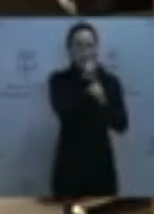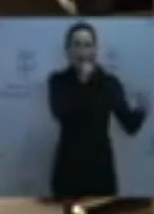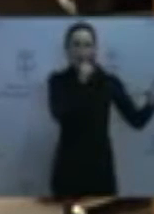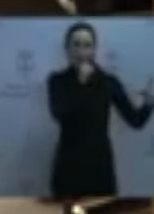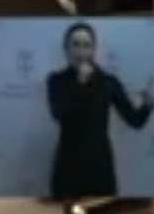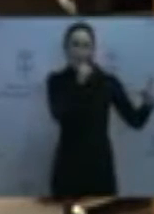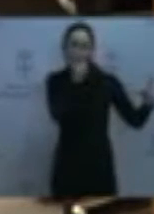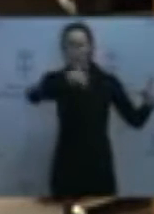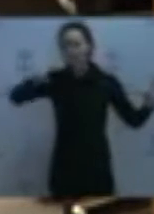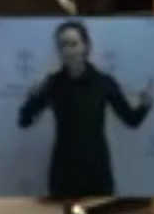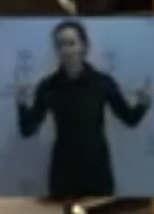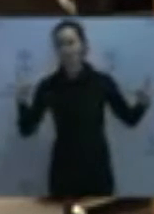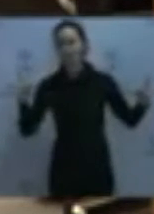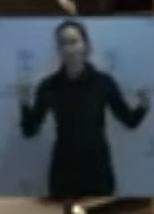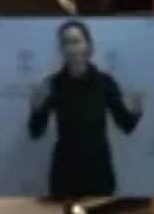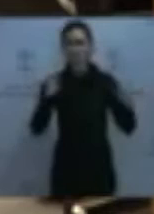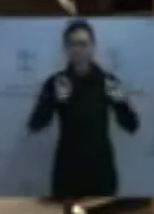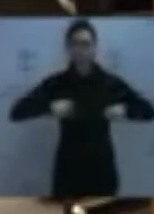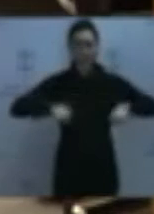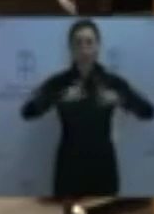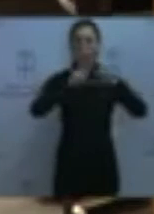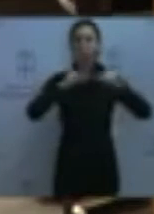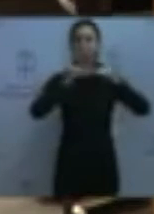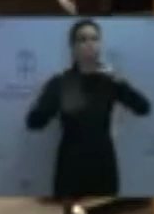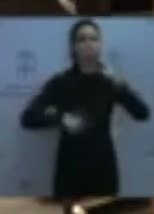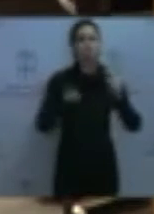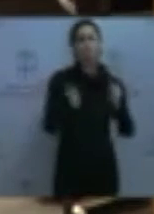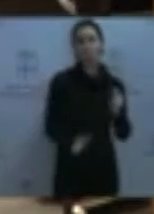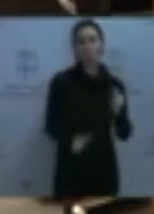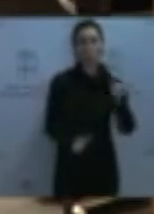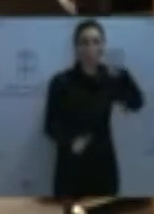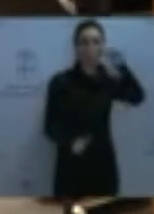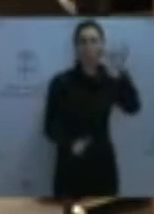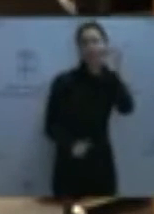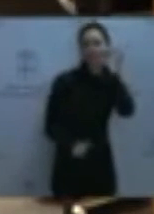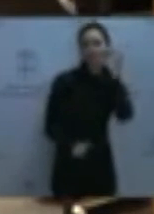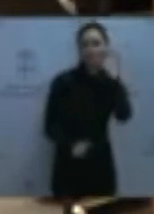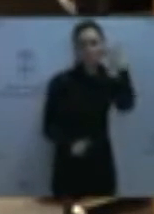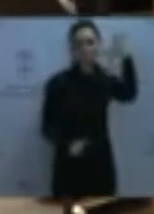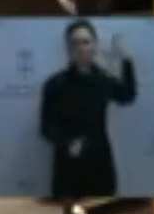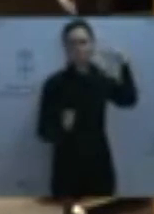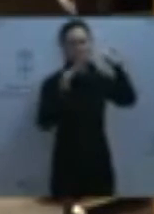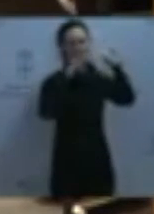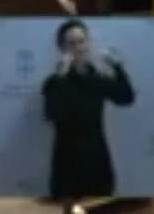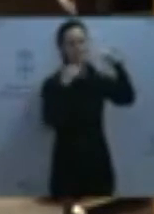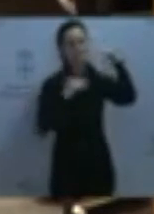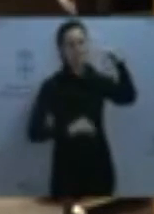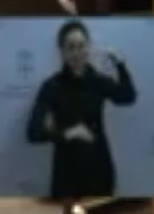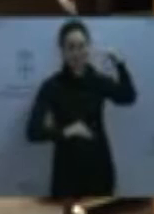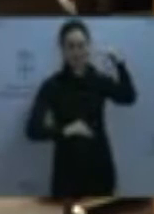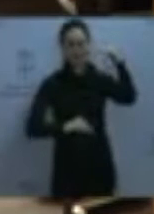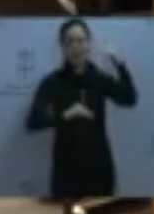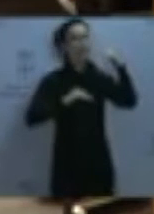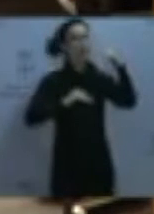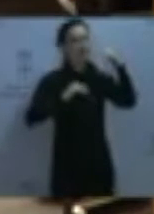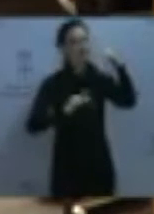caso de Asturias, la brecha salarial no se ha suturado, al contrario, no ha parado de aumentar. Según los datos